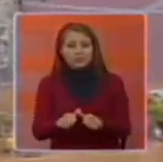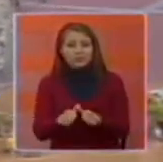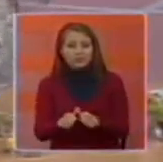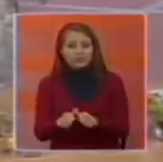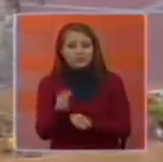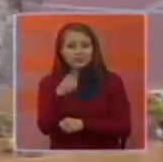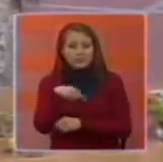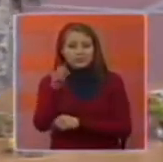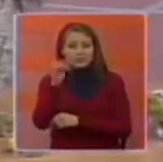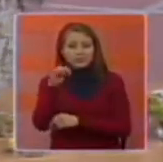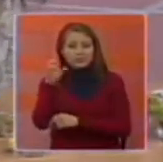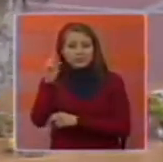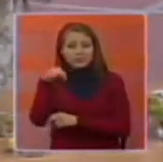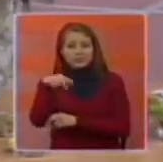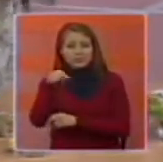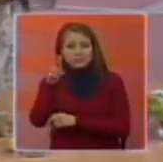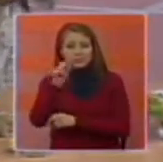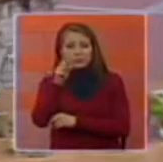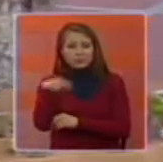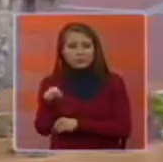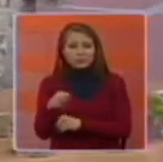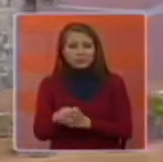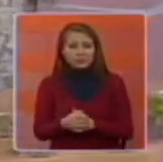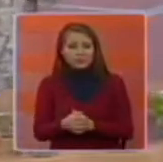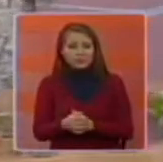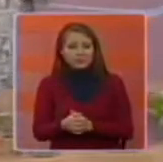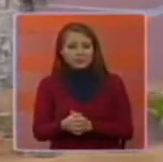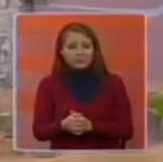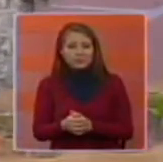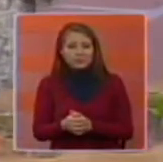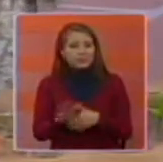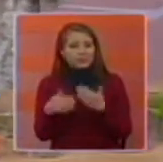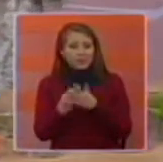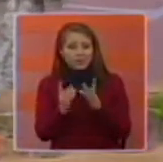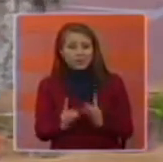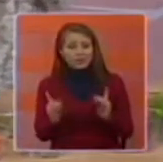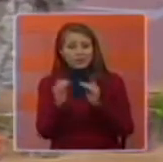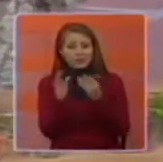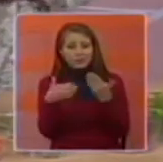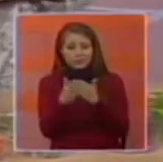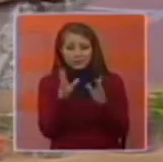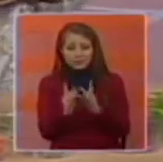en @viachimarquez, que es mi Instagram, y